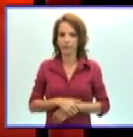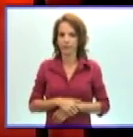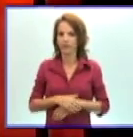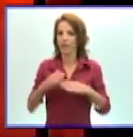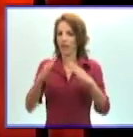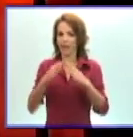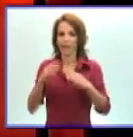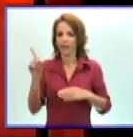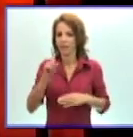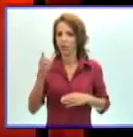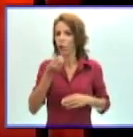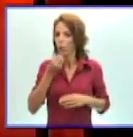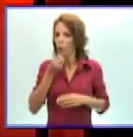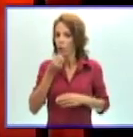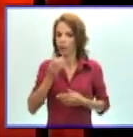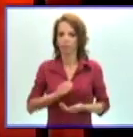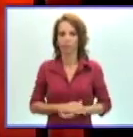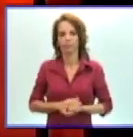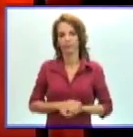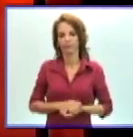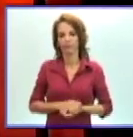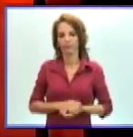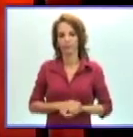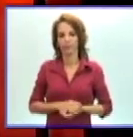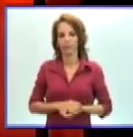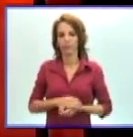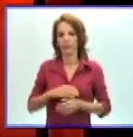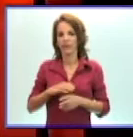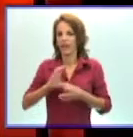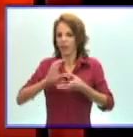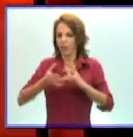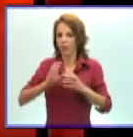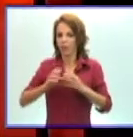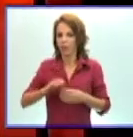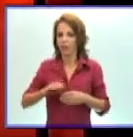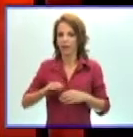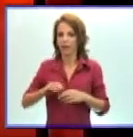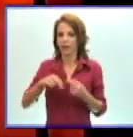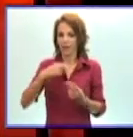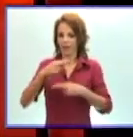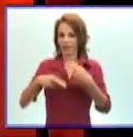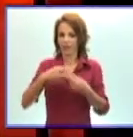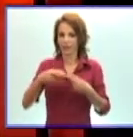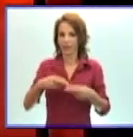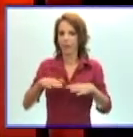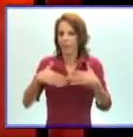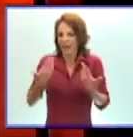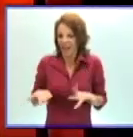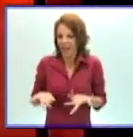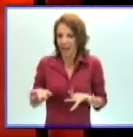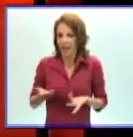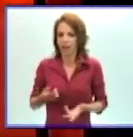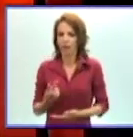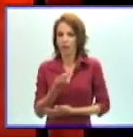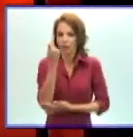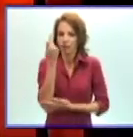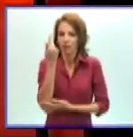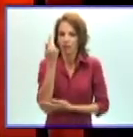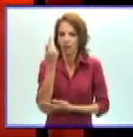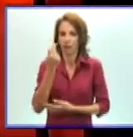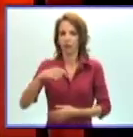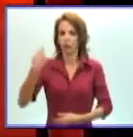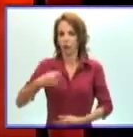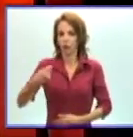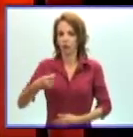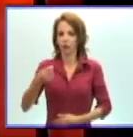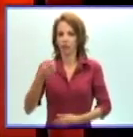de esta hoja. Entonces, ¿qué procedimiento debieron haber hecho al realizar la tarea? Bueno, primero debemos contar todas